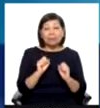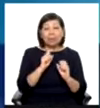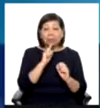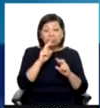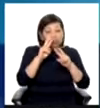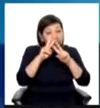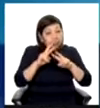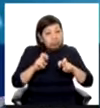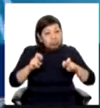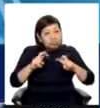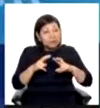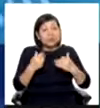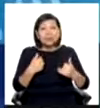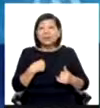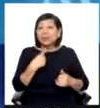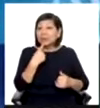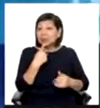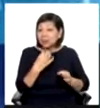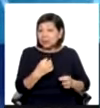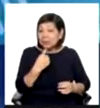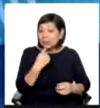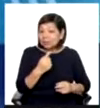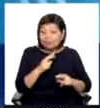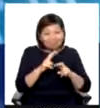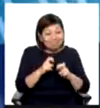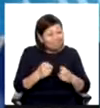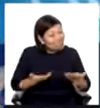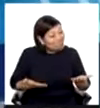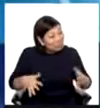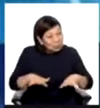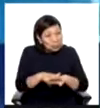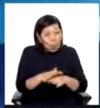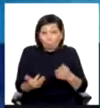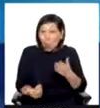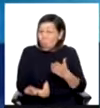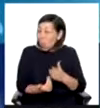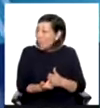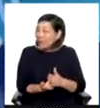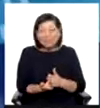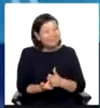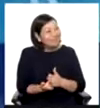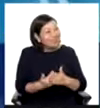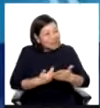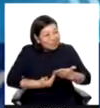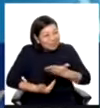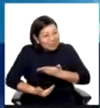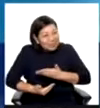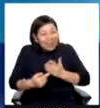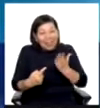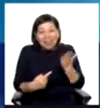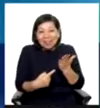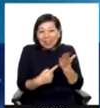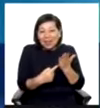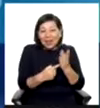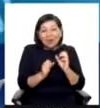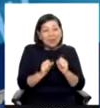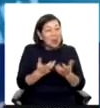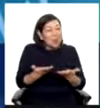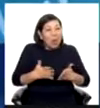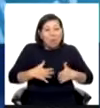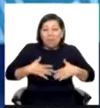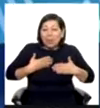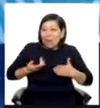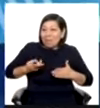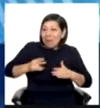a la investigación. Y yo siempre he dicho, sin investigación, sin innovación y transferencia de tecnología, un país no